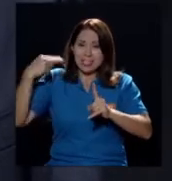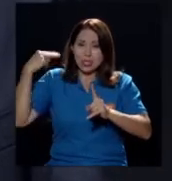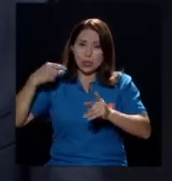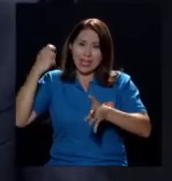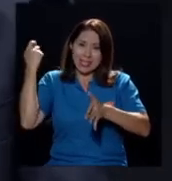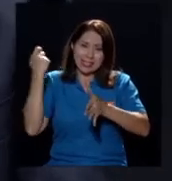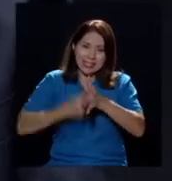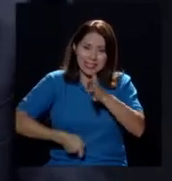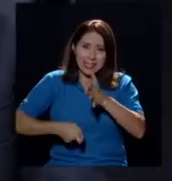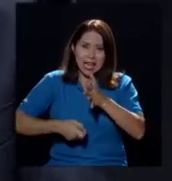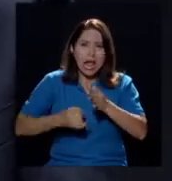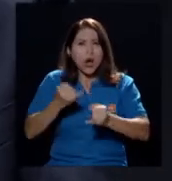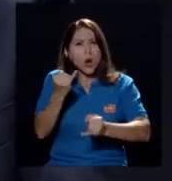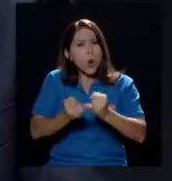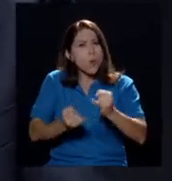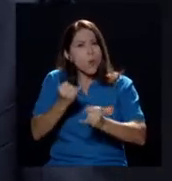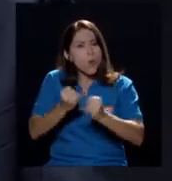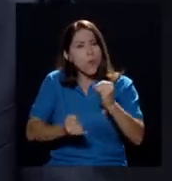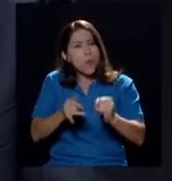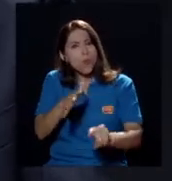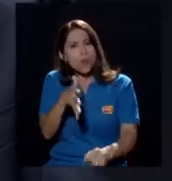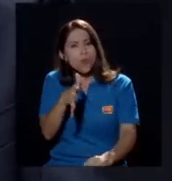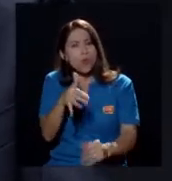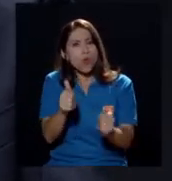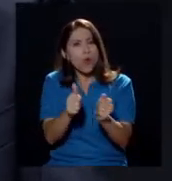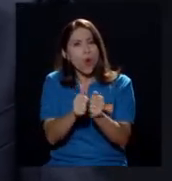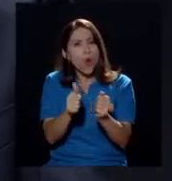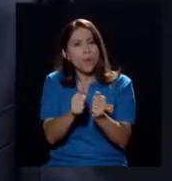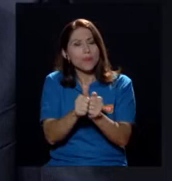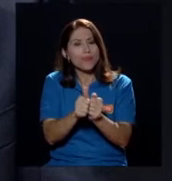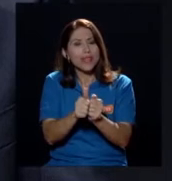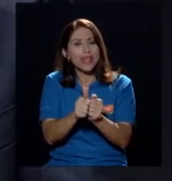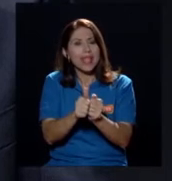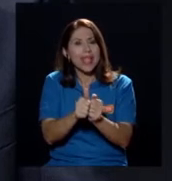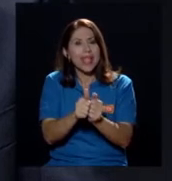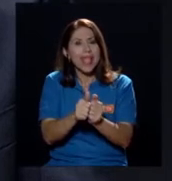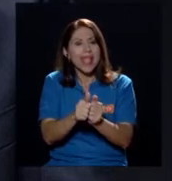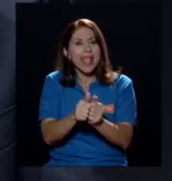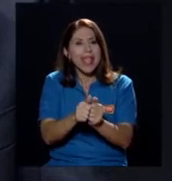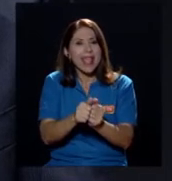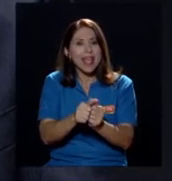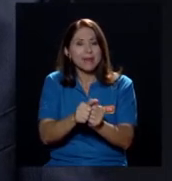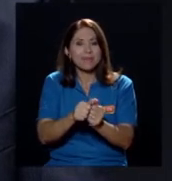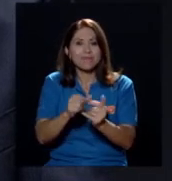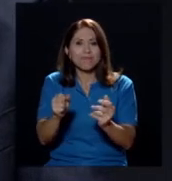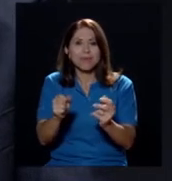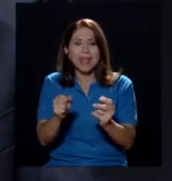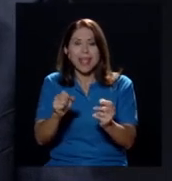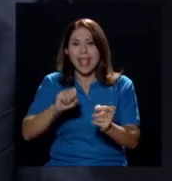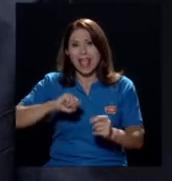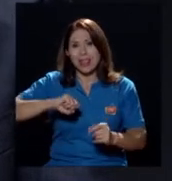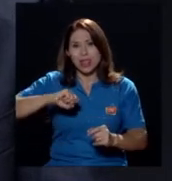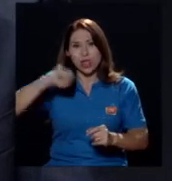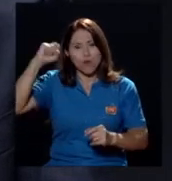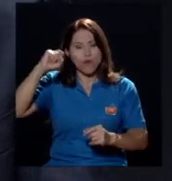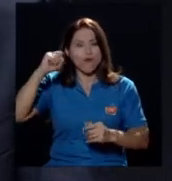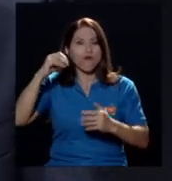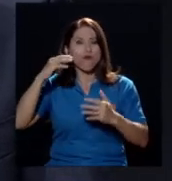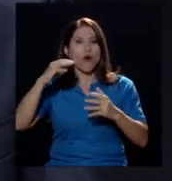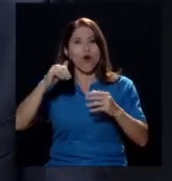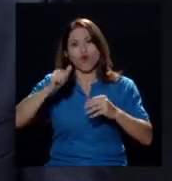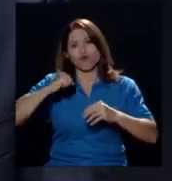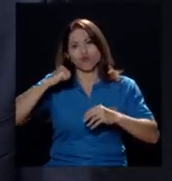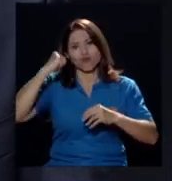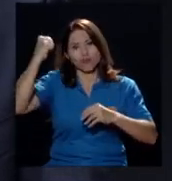concluye aproximadamente con el triunfo de las fuerzas de josé figueres